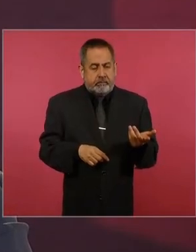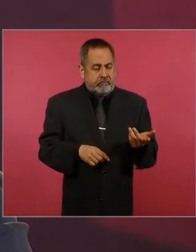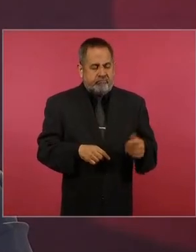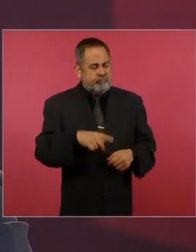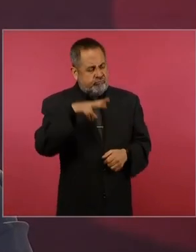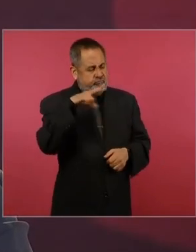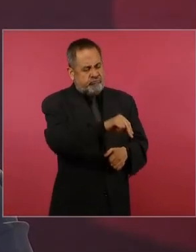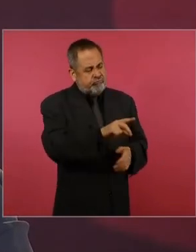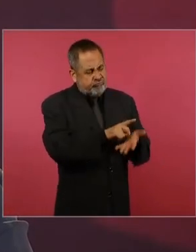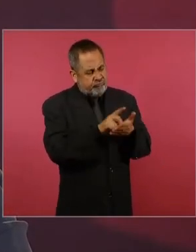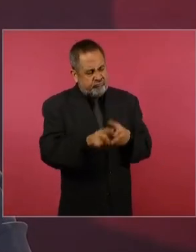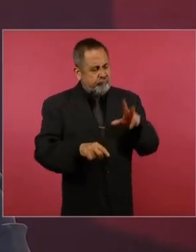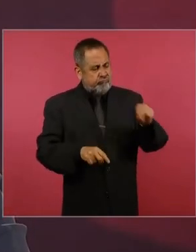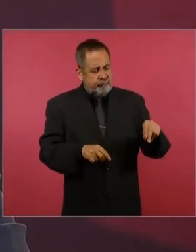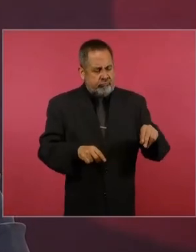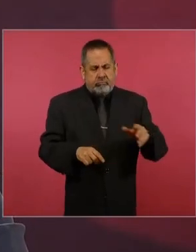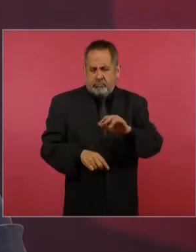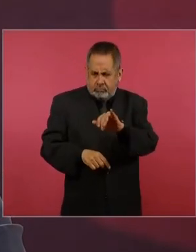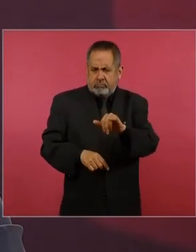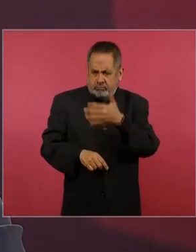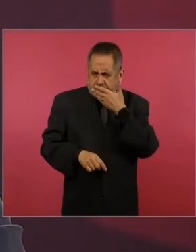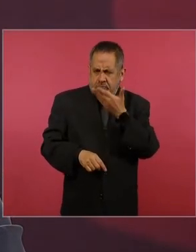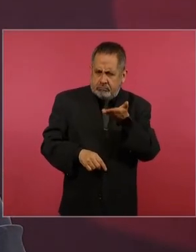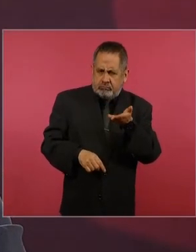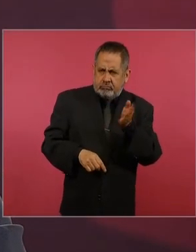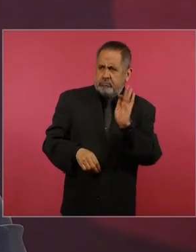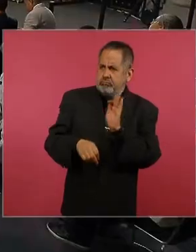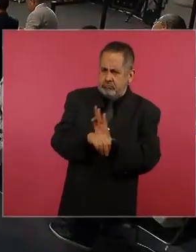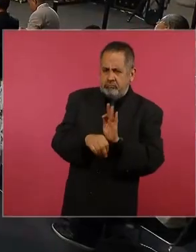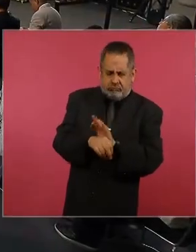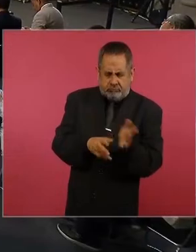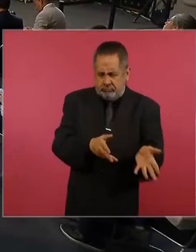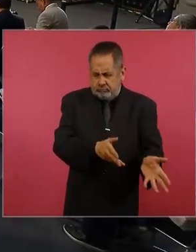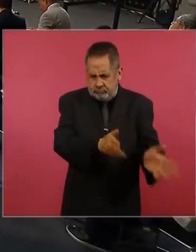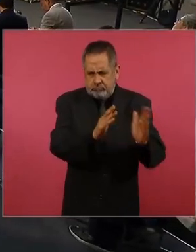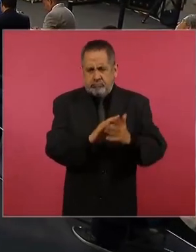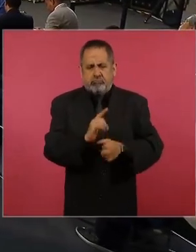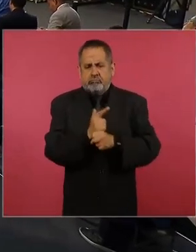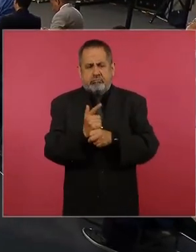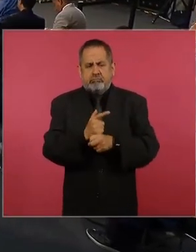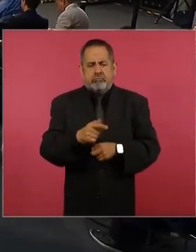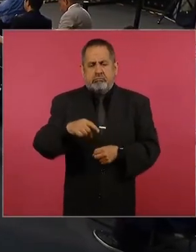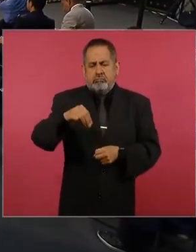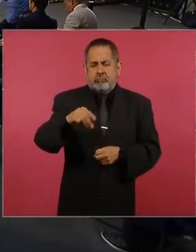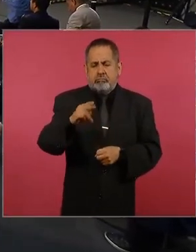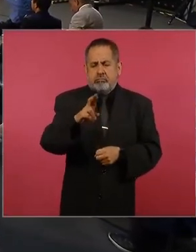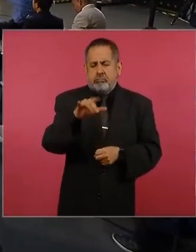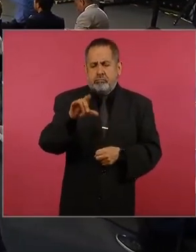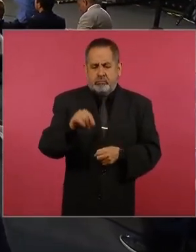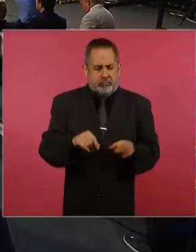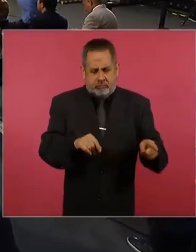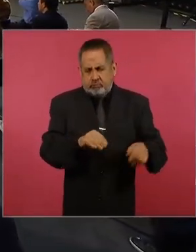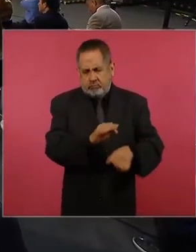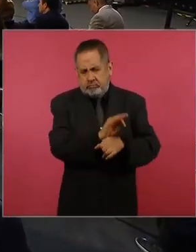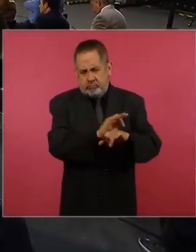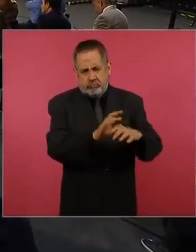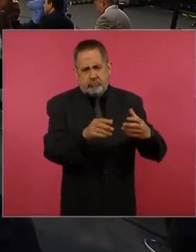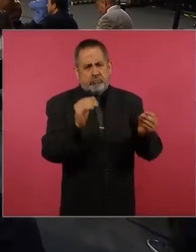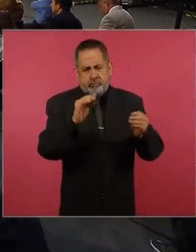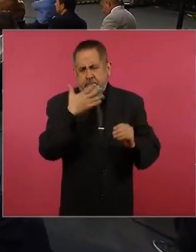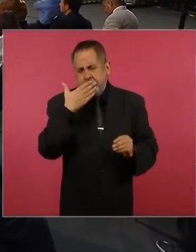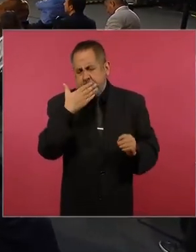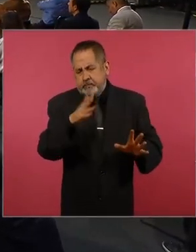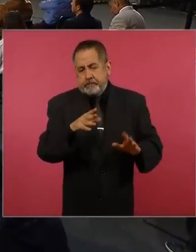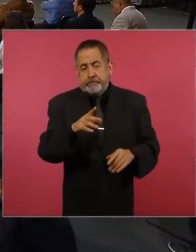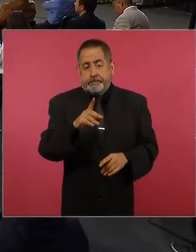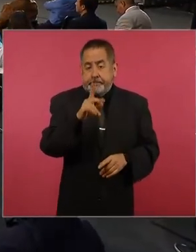derecho a la defensa el licenciado Murillo Karam, ¿sí?